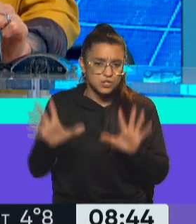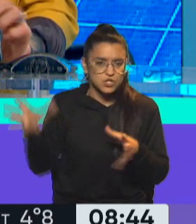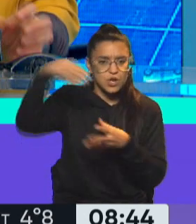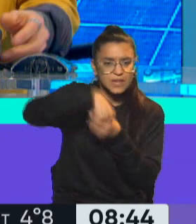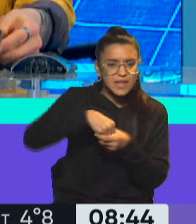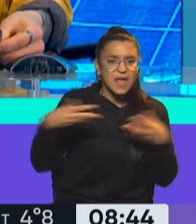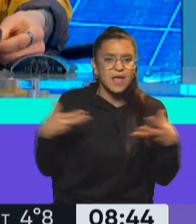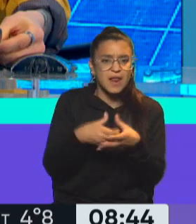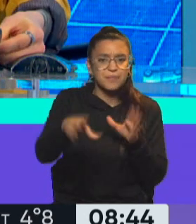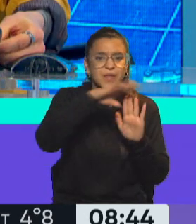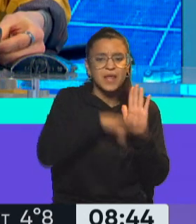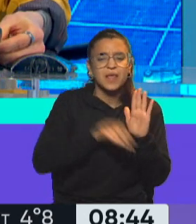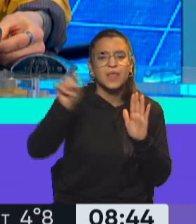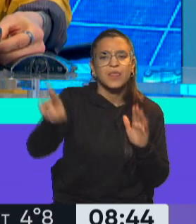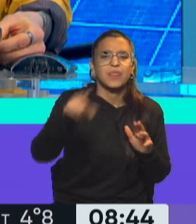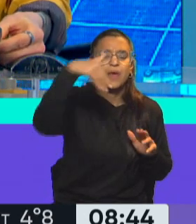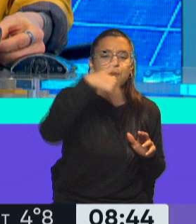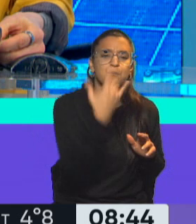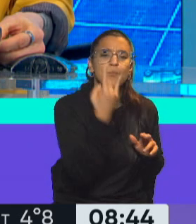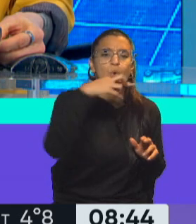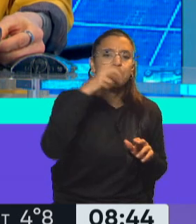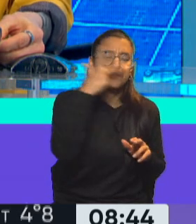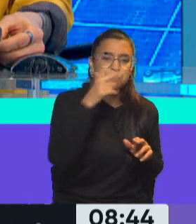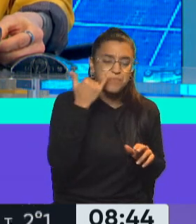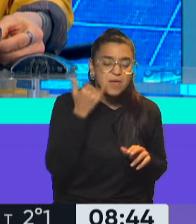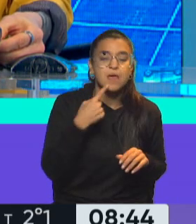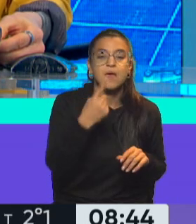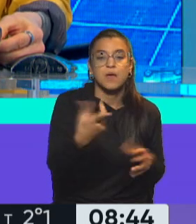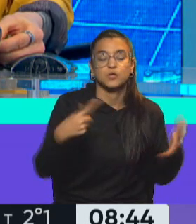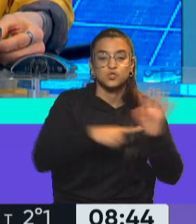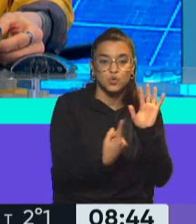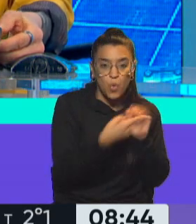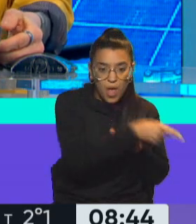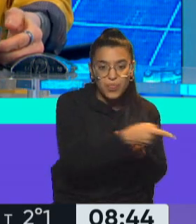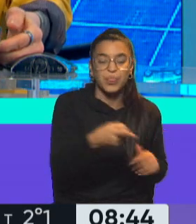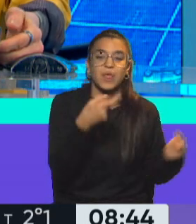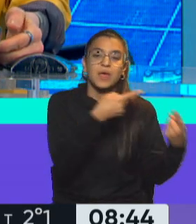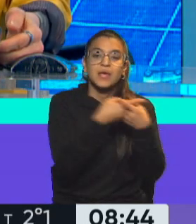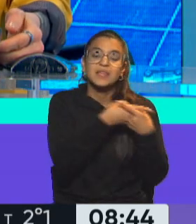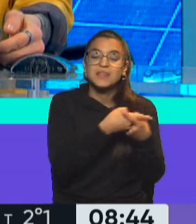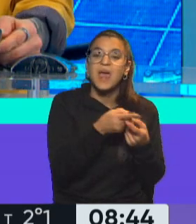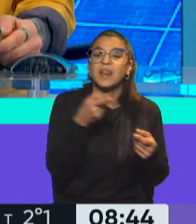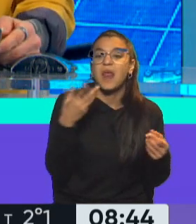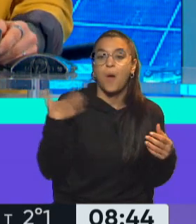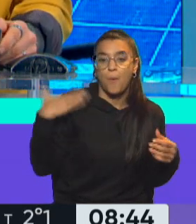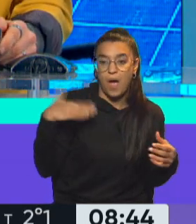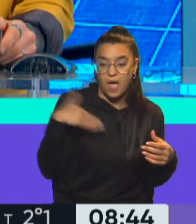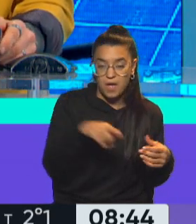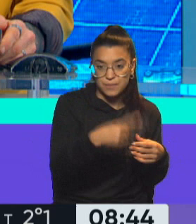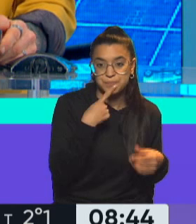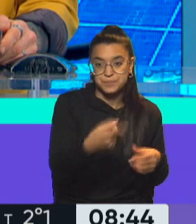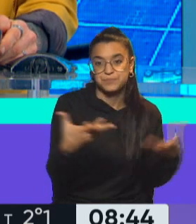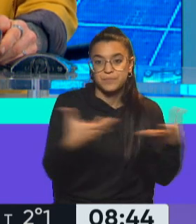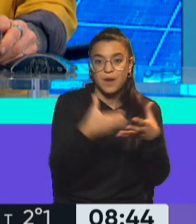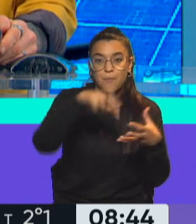en este caso la lista de Ricardo López Murphy en la ciudad de Buenos Aires, interna frente a María Eugenia Vidal, la candidata del